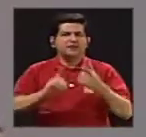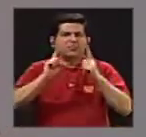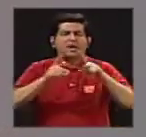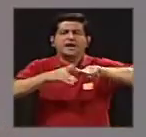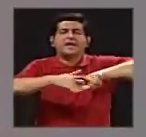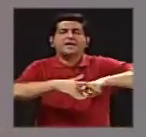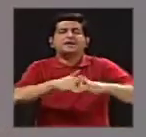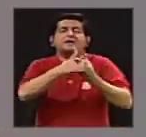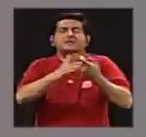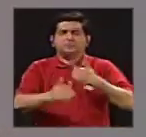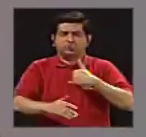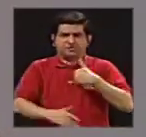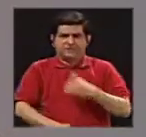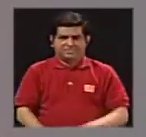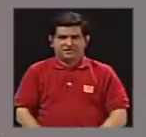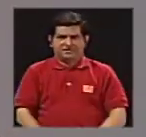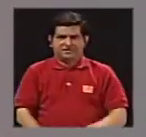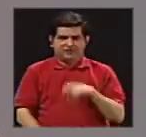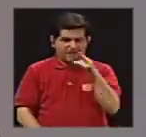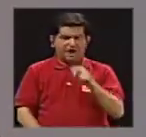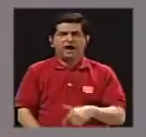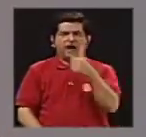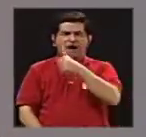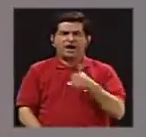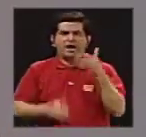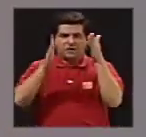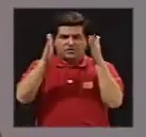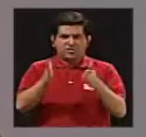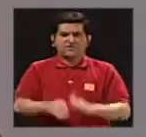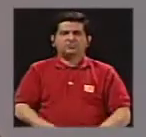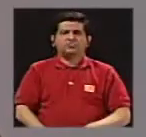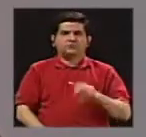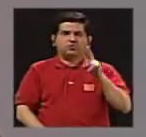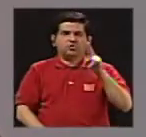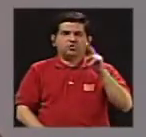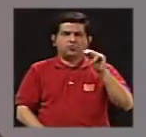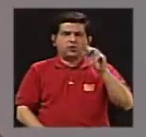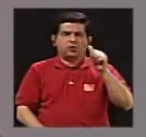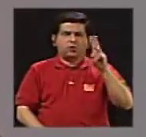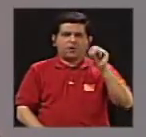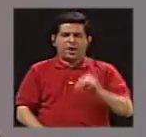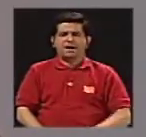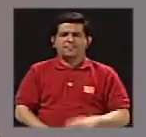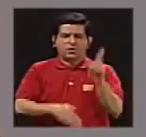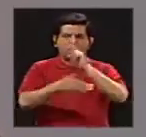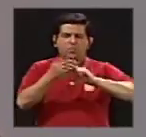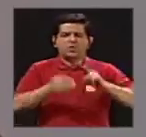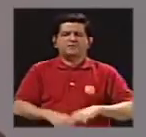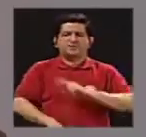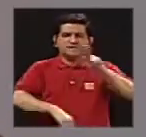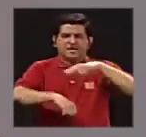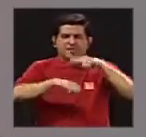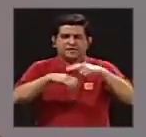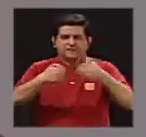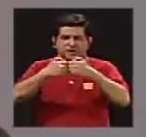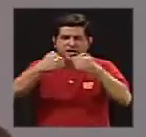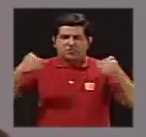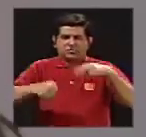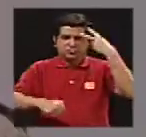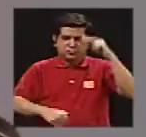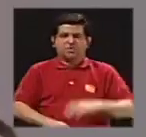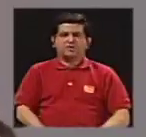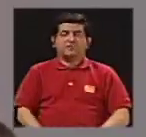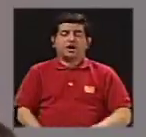inauguración que tenemos donde viene el rector de la unan de la Universidad Nacional Autónoma de México el Dr José narro a